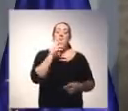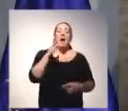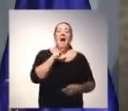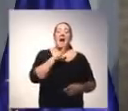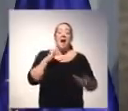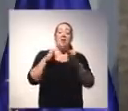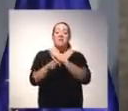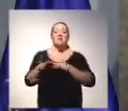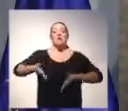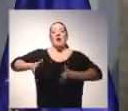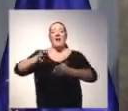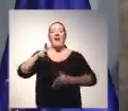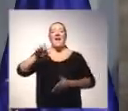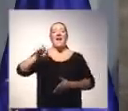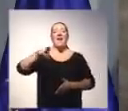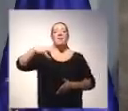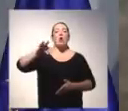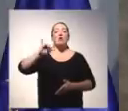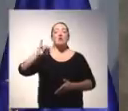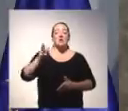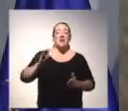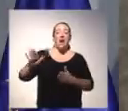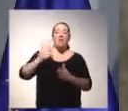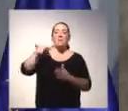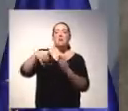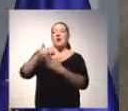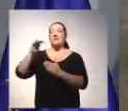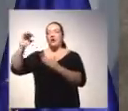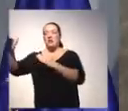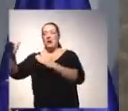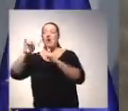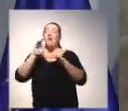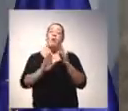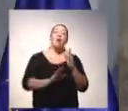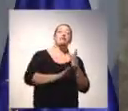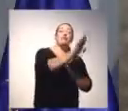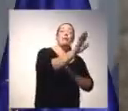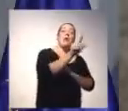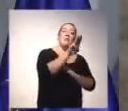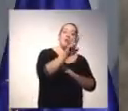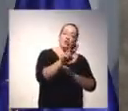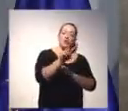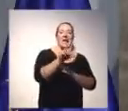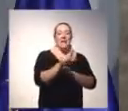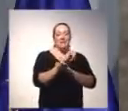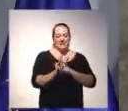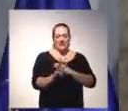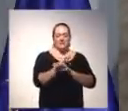acceso por la carretera de Hermosilla, del Paso dirección a Los Llanos, y de subida por la LP2 y LP3.